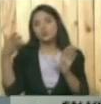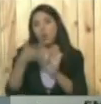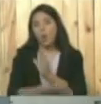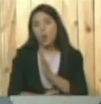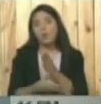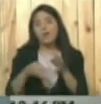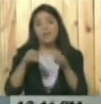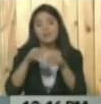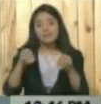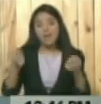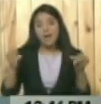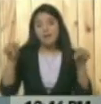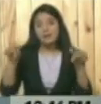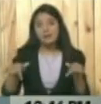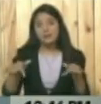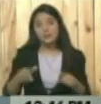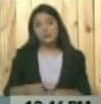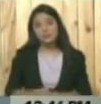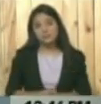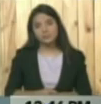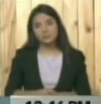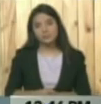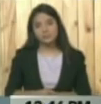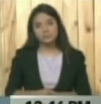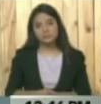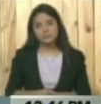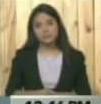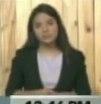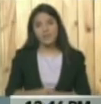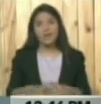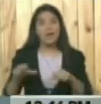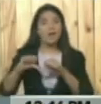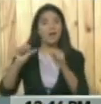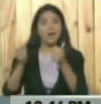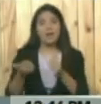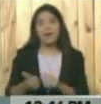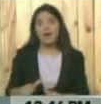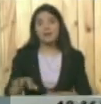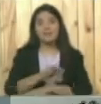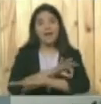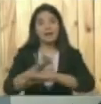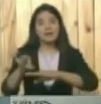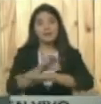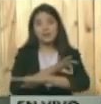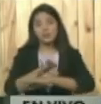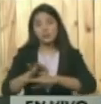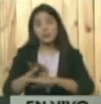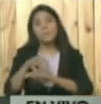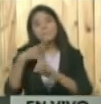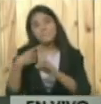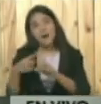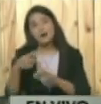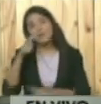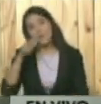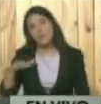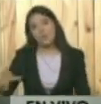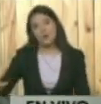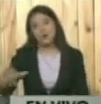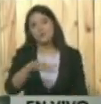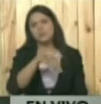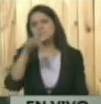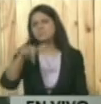el terreno en cuanto a el arte de la arquitectura junto a nuestro pueblo. Así que